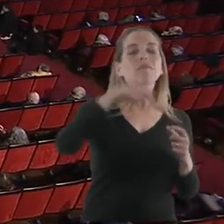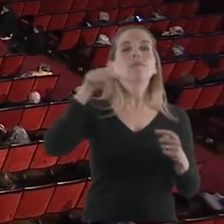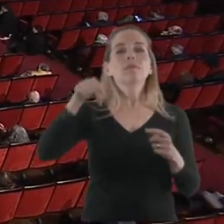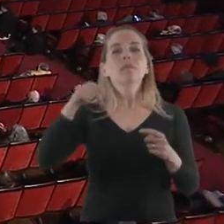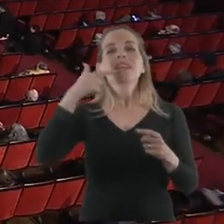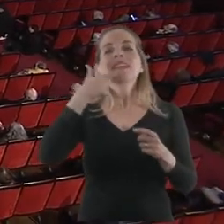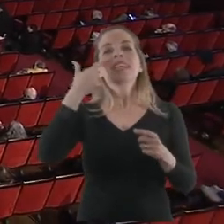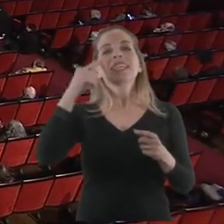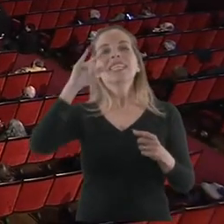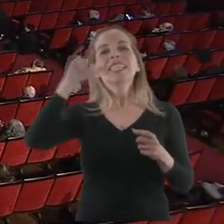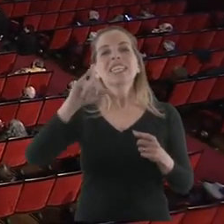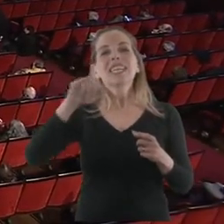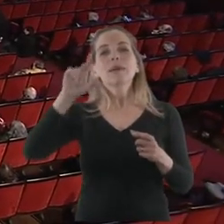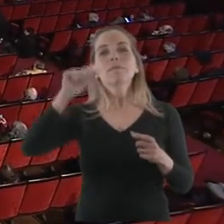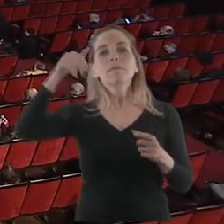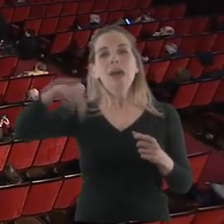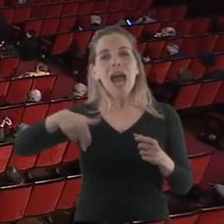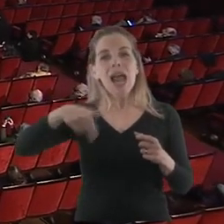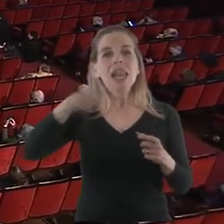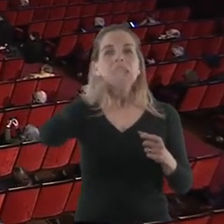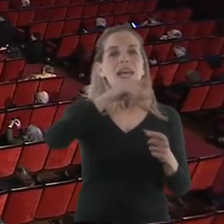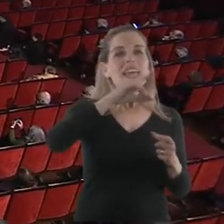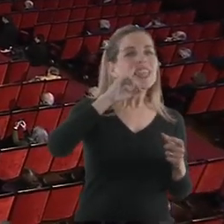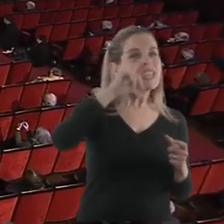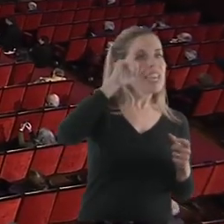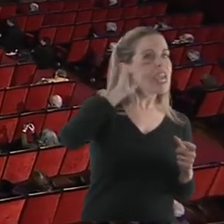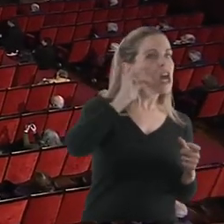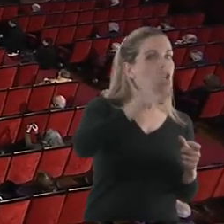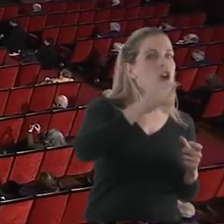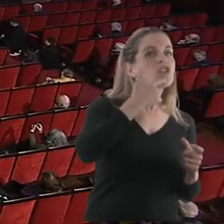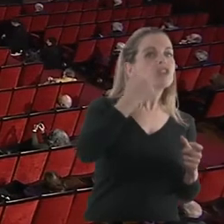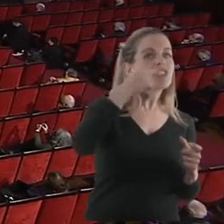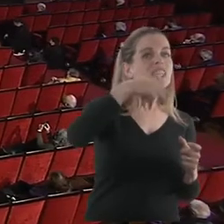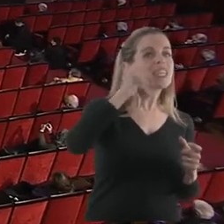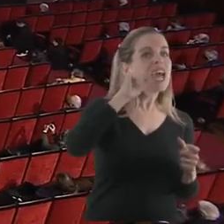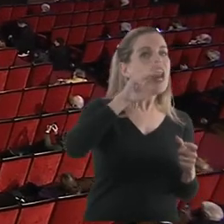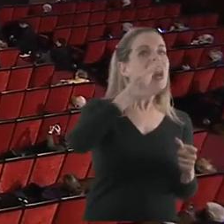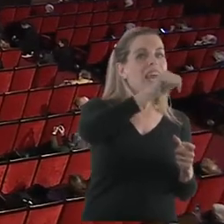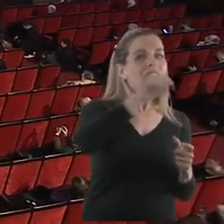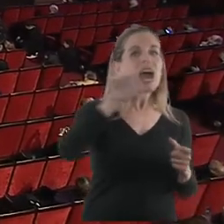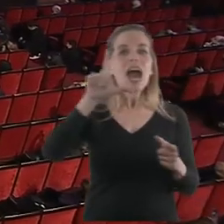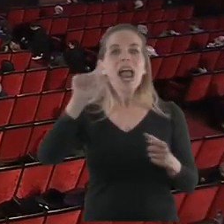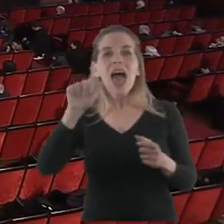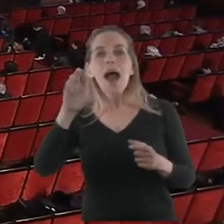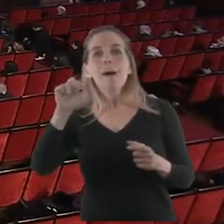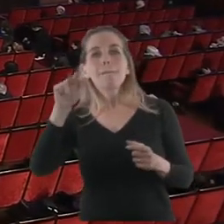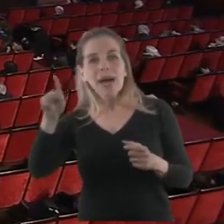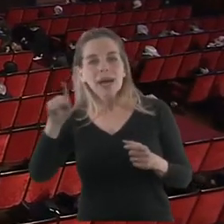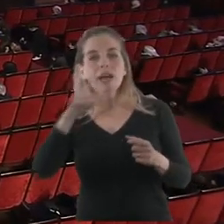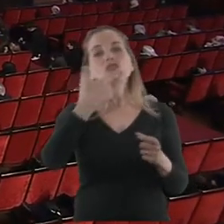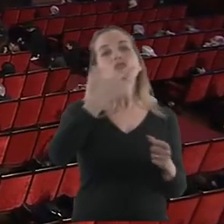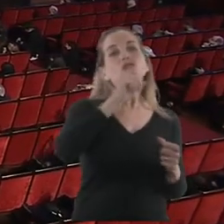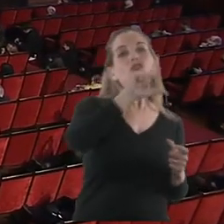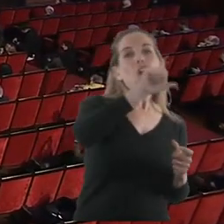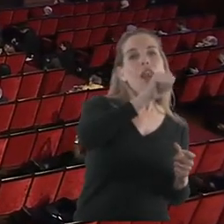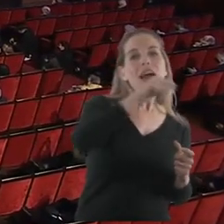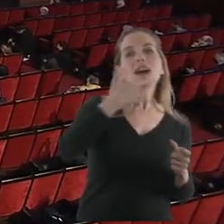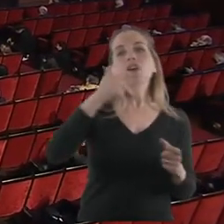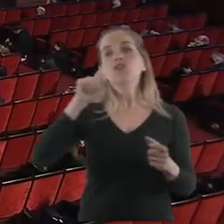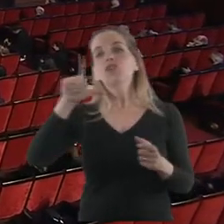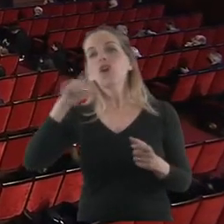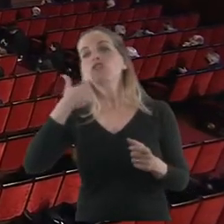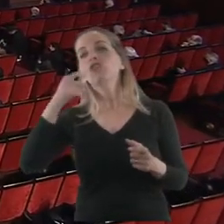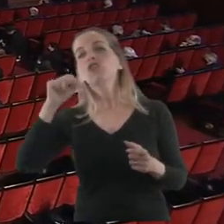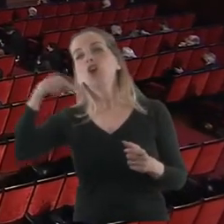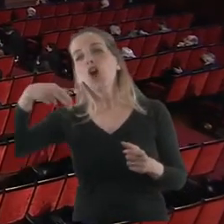Sigman, Alberto Sileoni, Diego Sinagra, Sara Slapak, Felipe Solá, Justo Solzona,